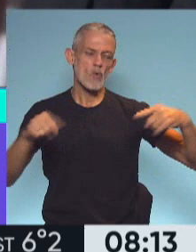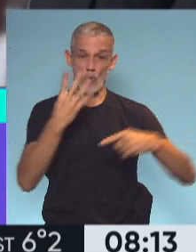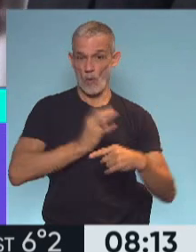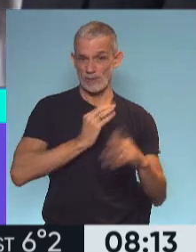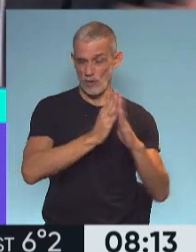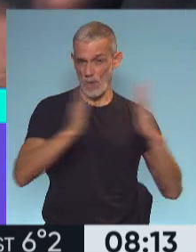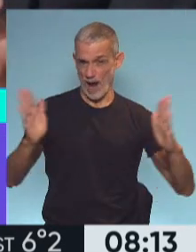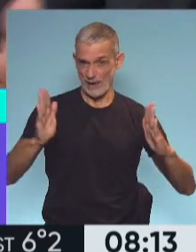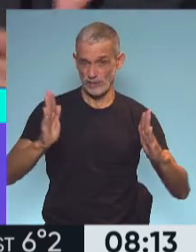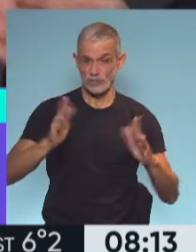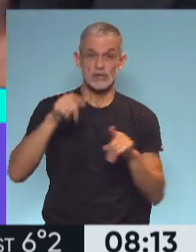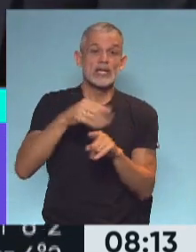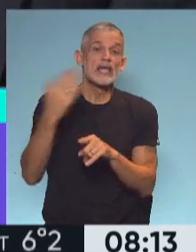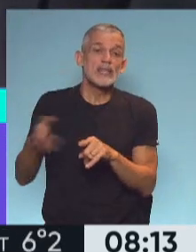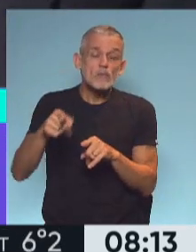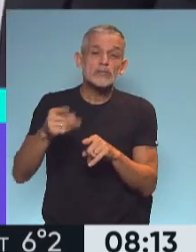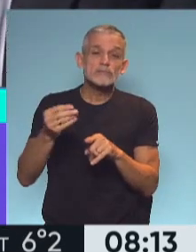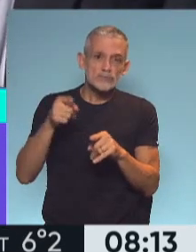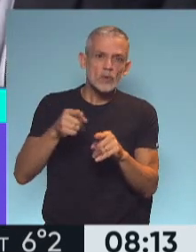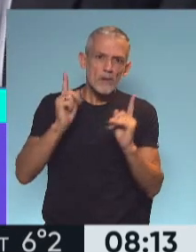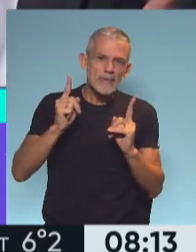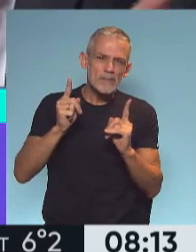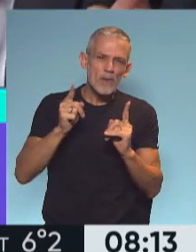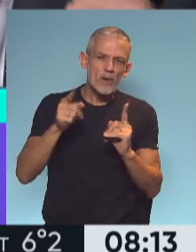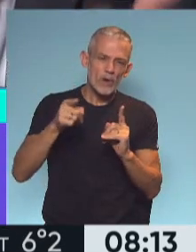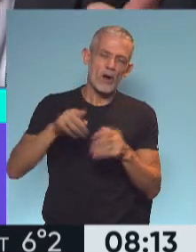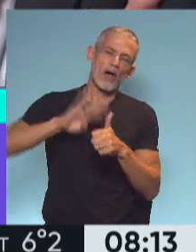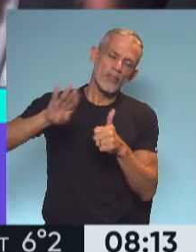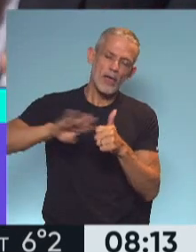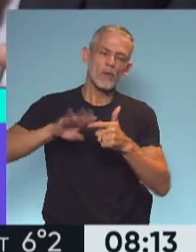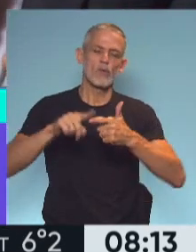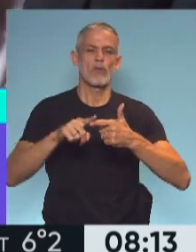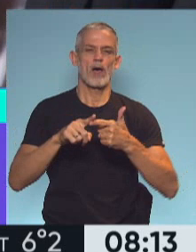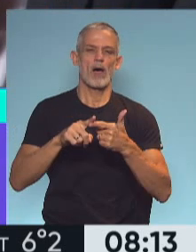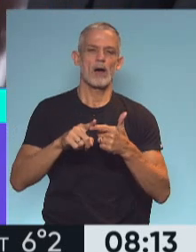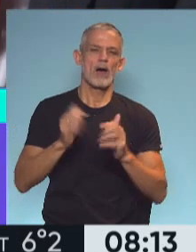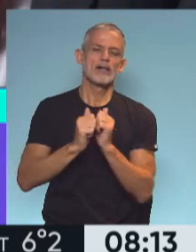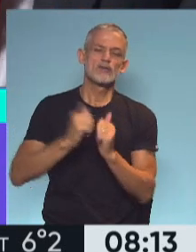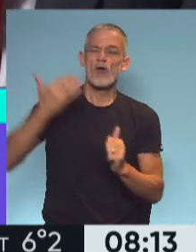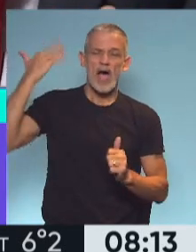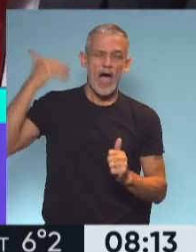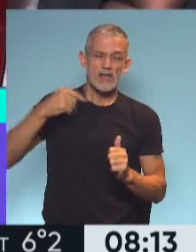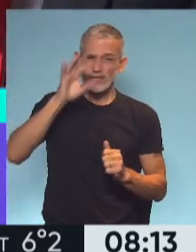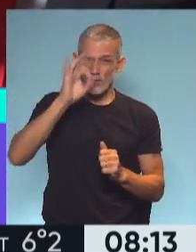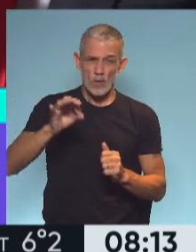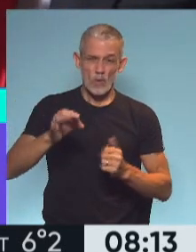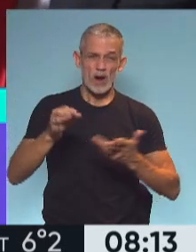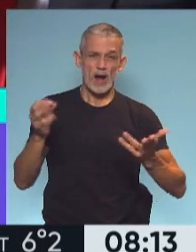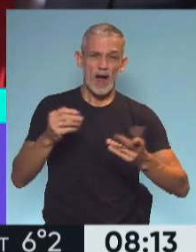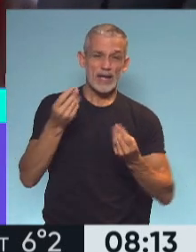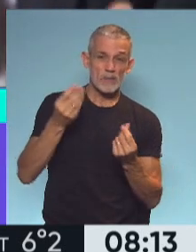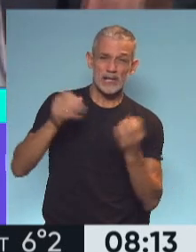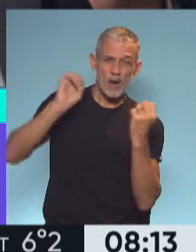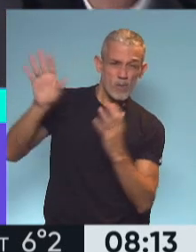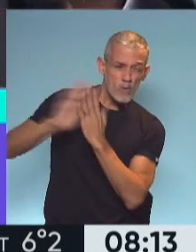años, mientras hacían todo lo que vinieron a hacer, endeudarnos como nunca antes en la historia de los argentinos y fugarla.